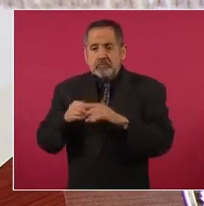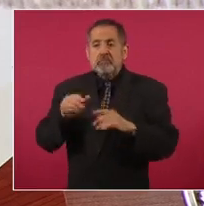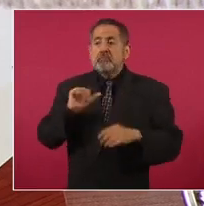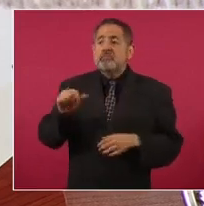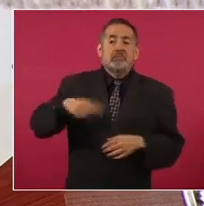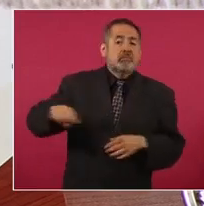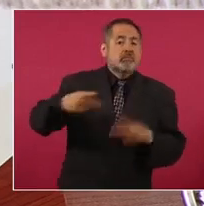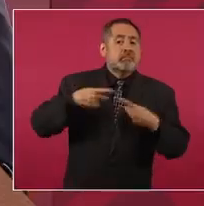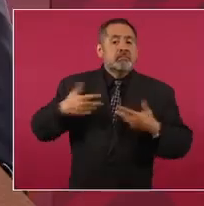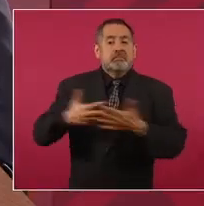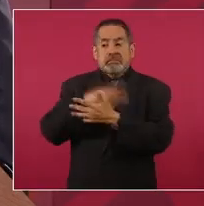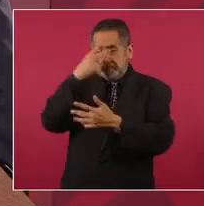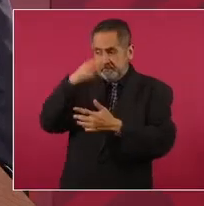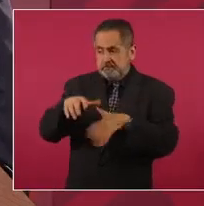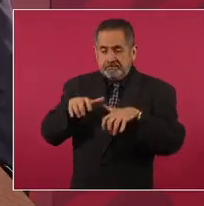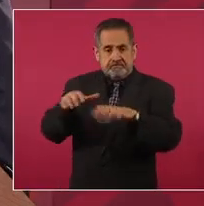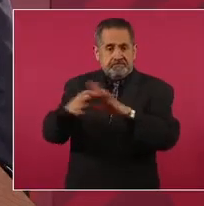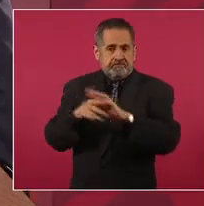mexicanos